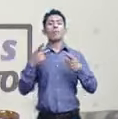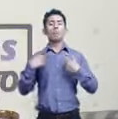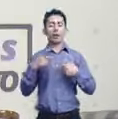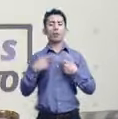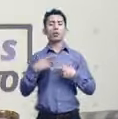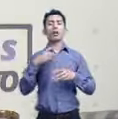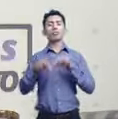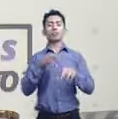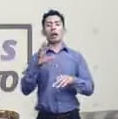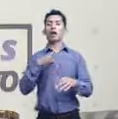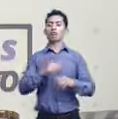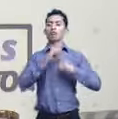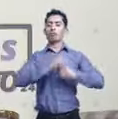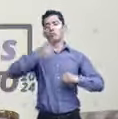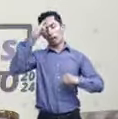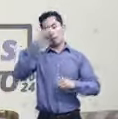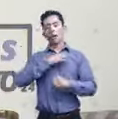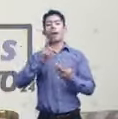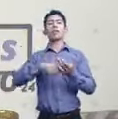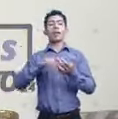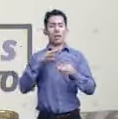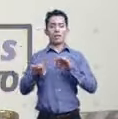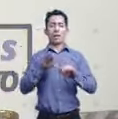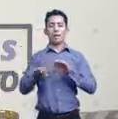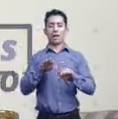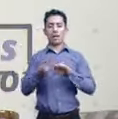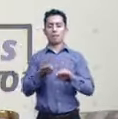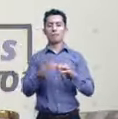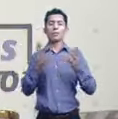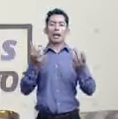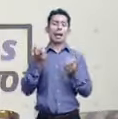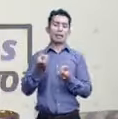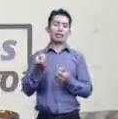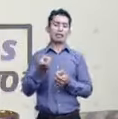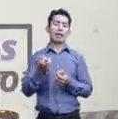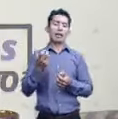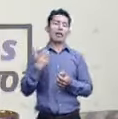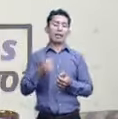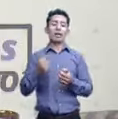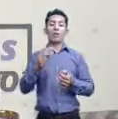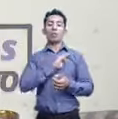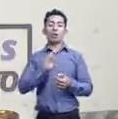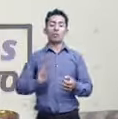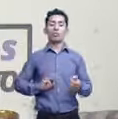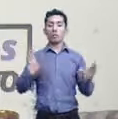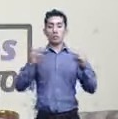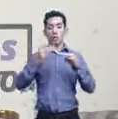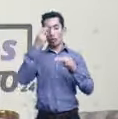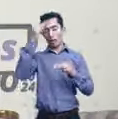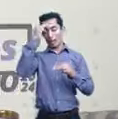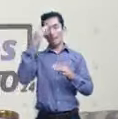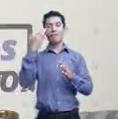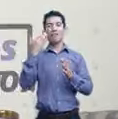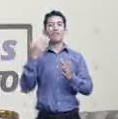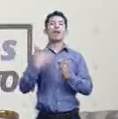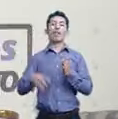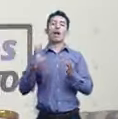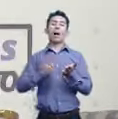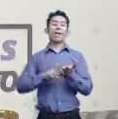ejerce la autoridad para poder tener empleos. En ese sentido, en nuestro municipio tenemos una carencia de